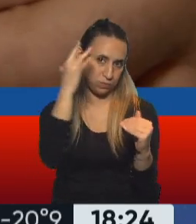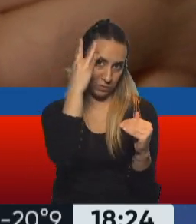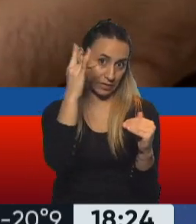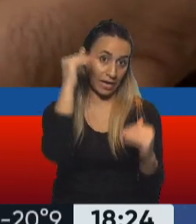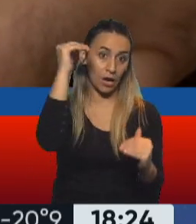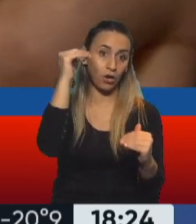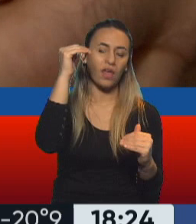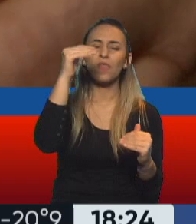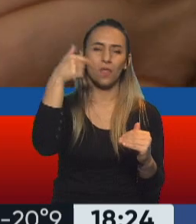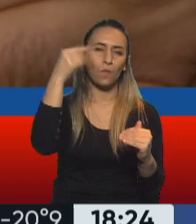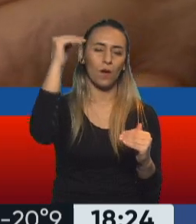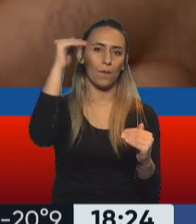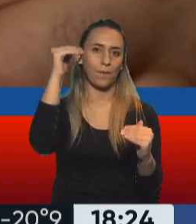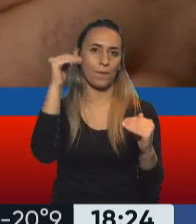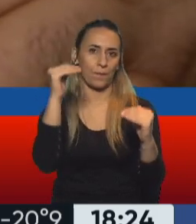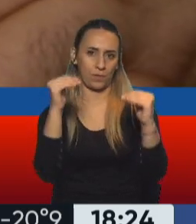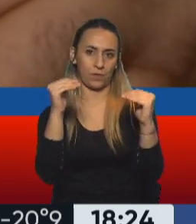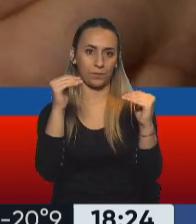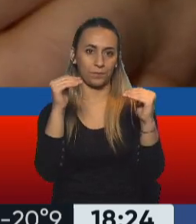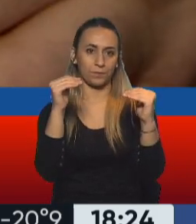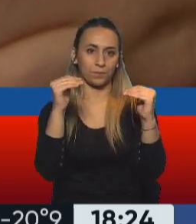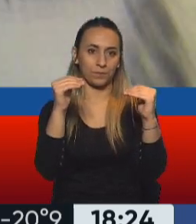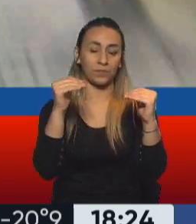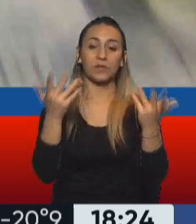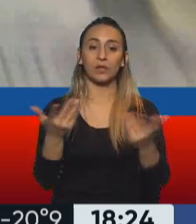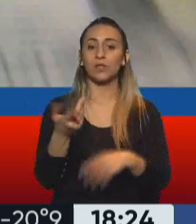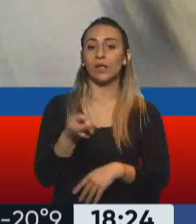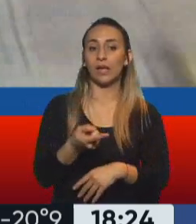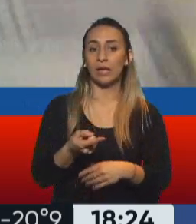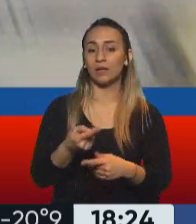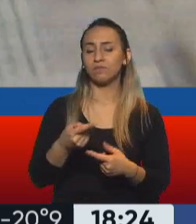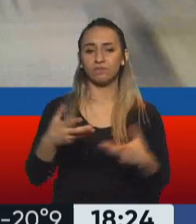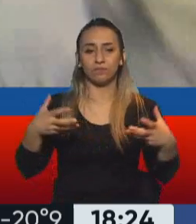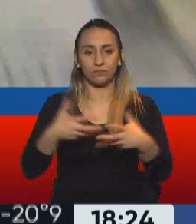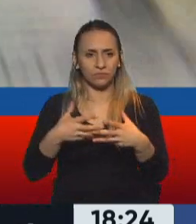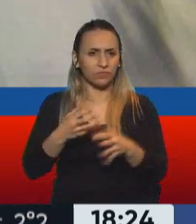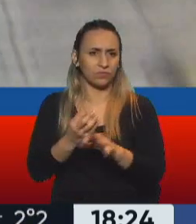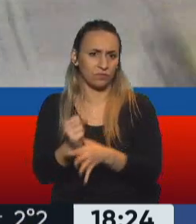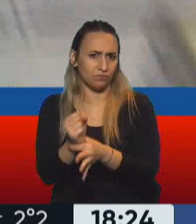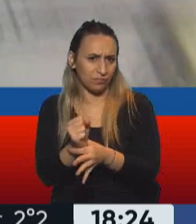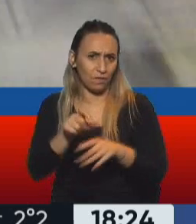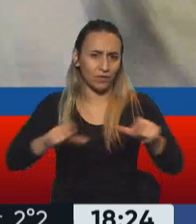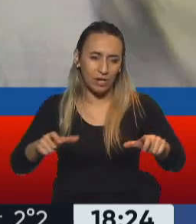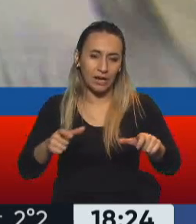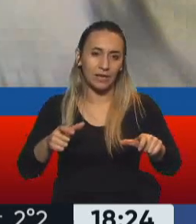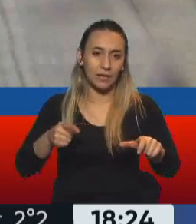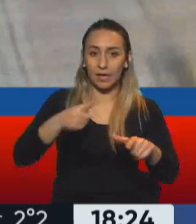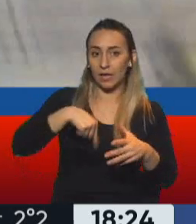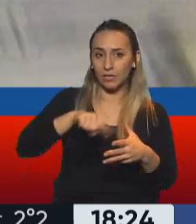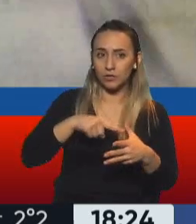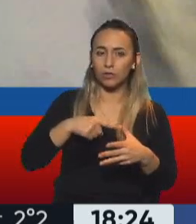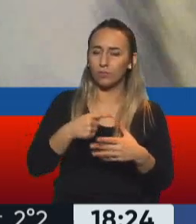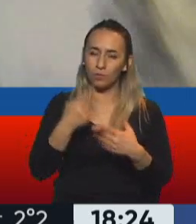después comenzó a retroceder. Bueno, ¿qué es lo que dicen los analistas que están realmente